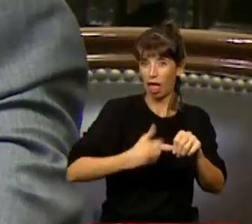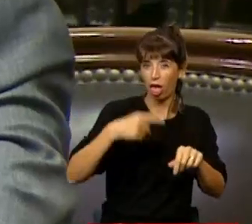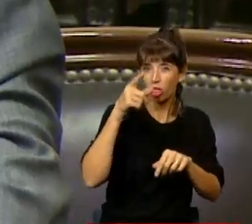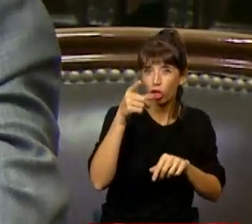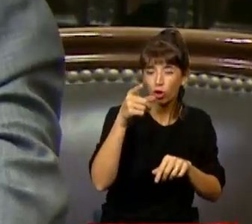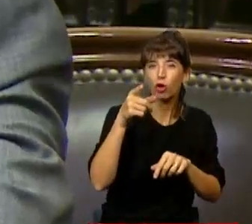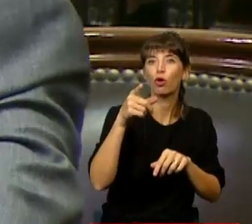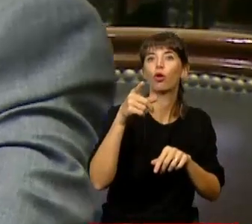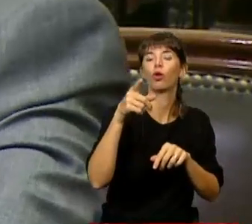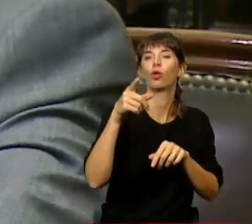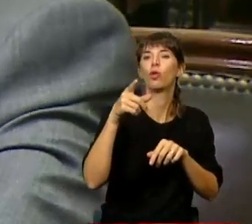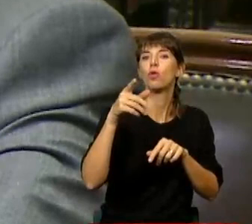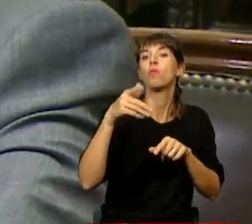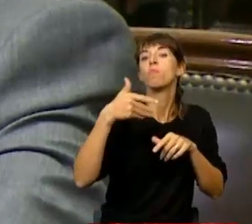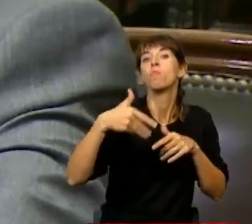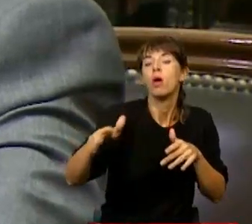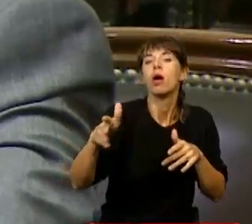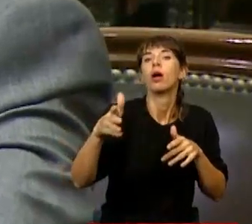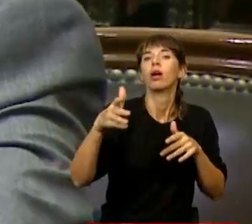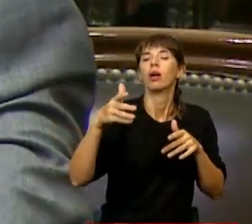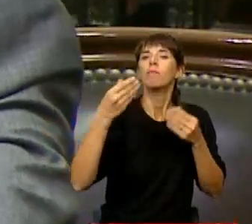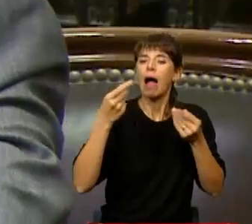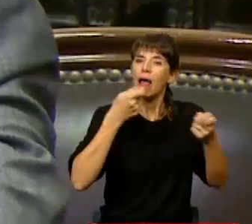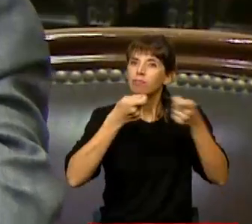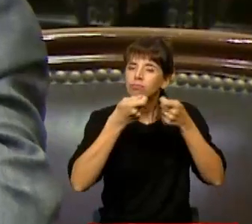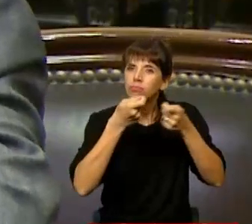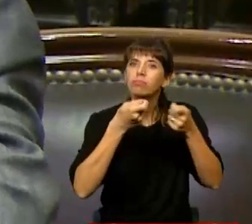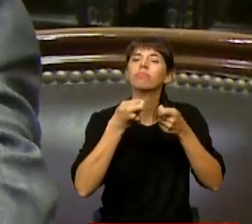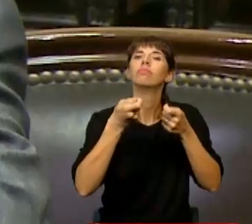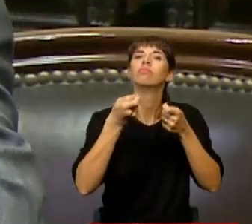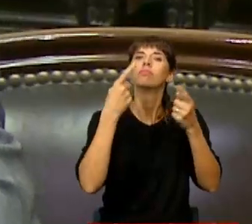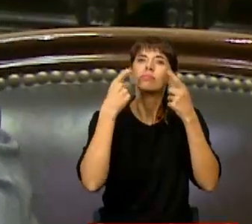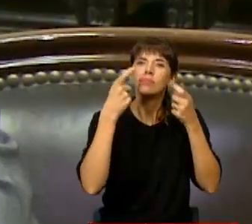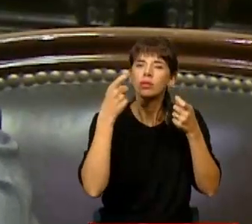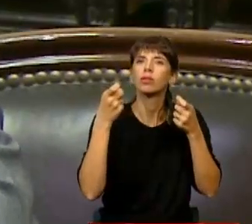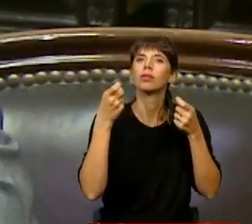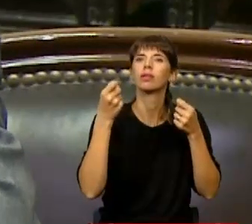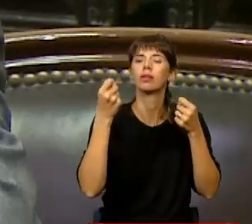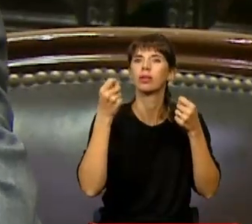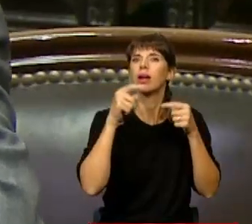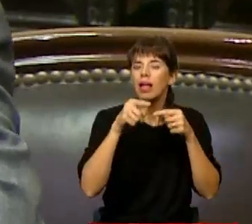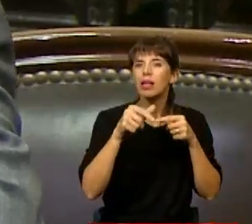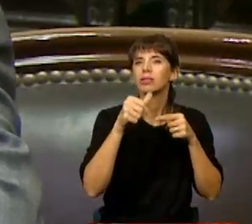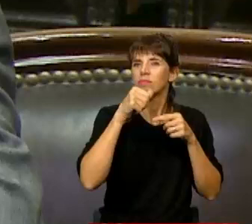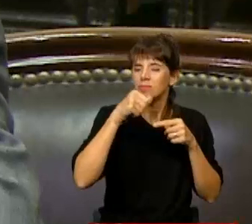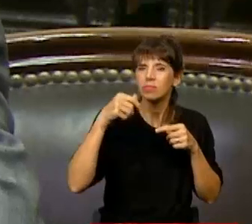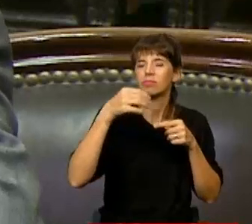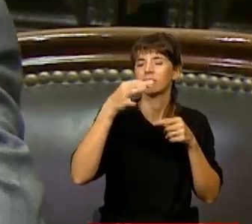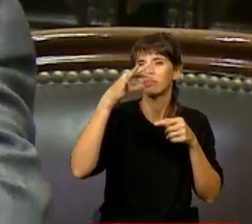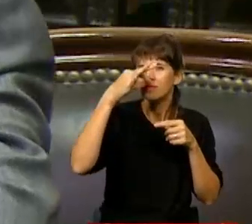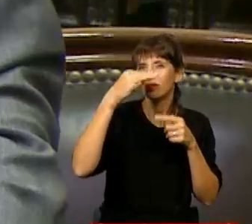poder efectivamente administrar en todos los casos en los que sea necesario este tipo de medicamento, que está